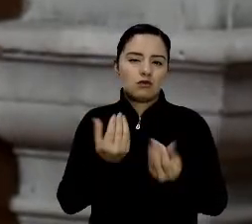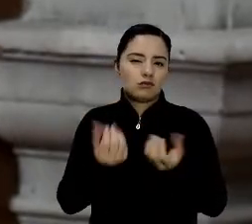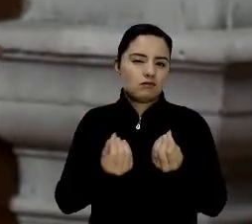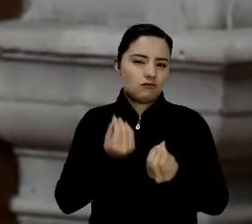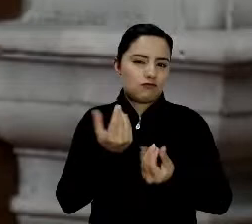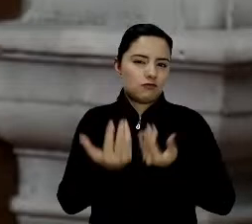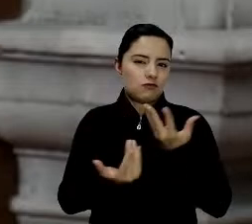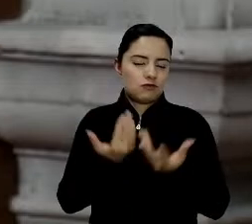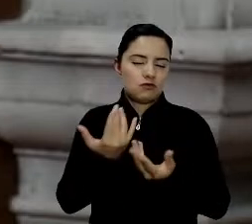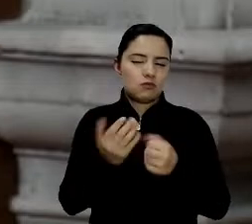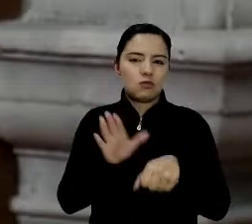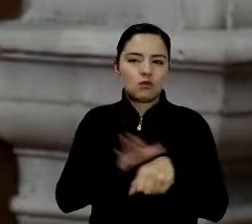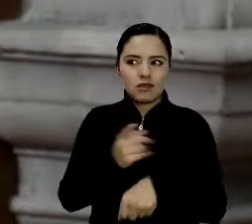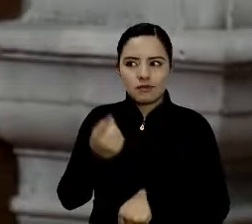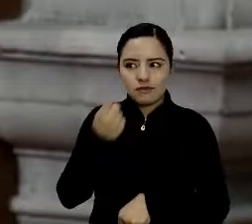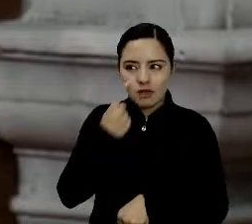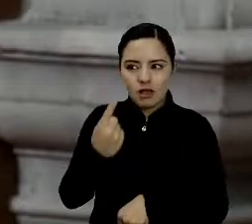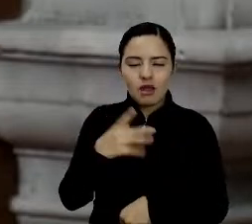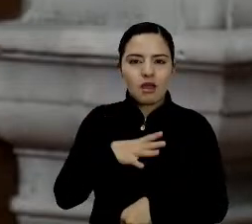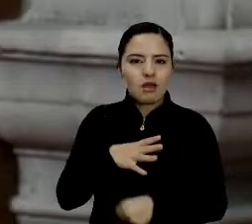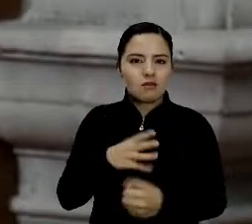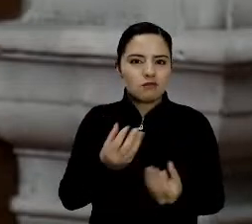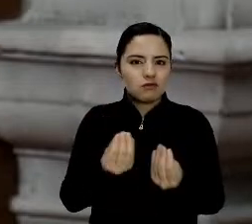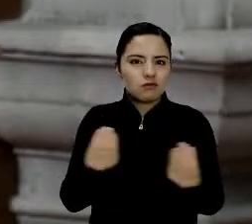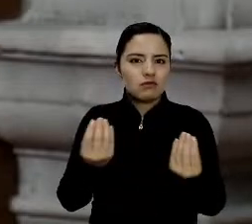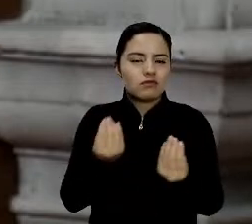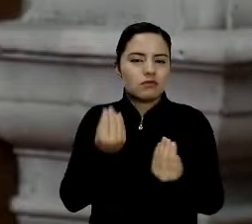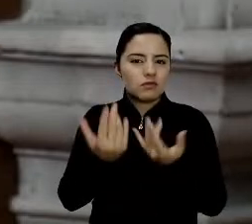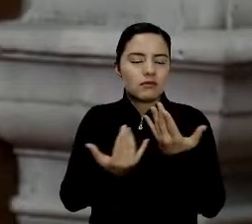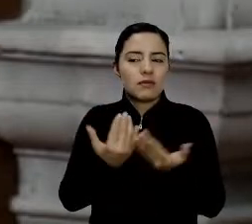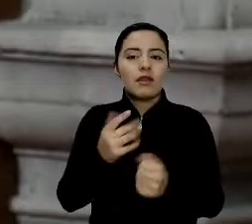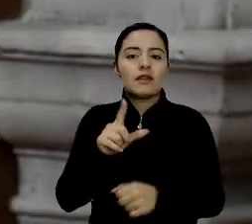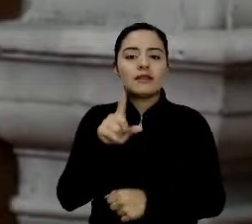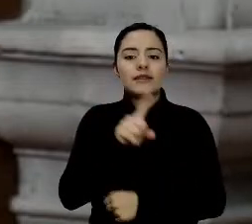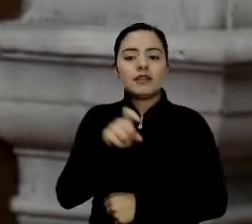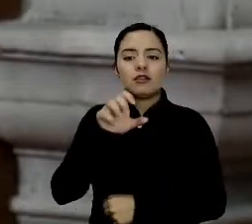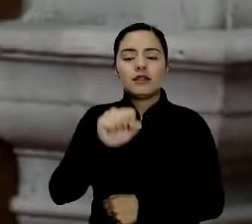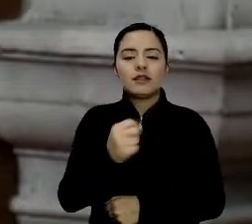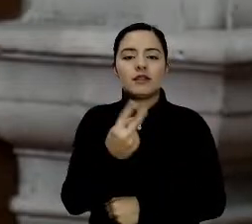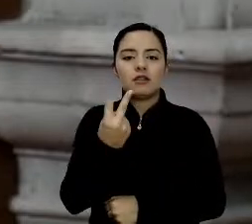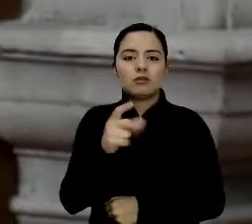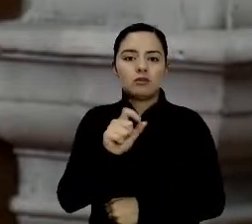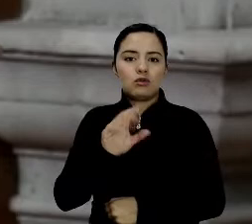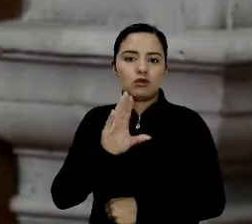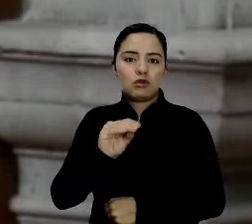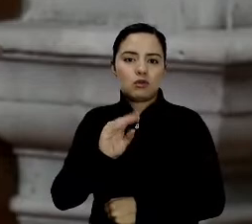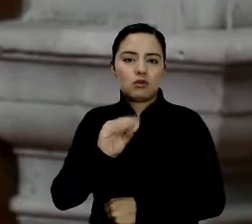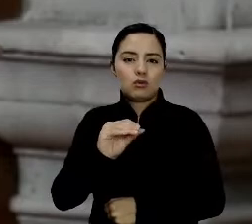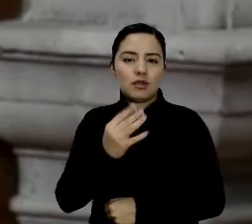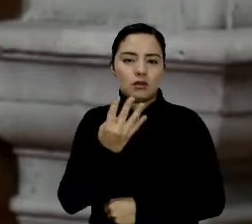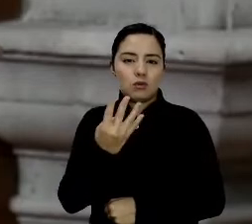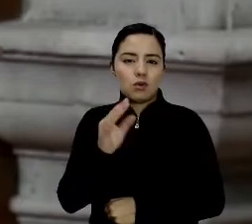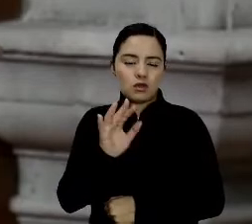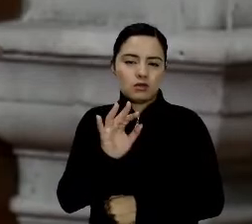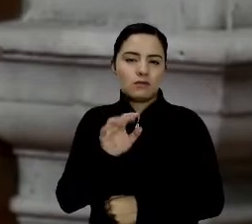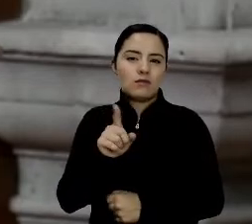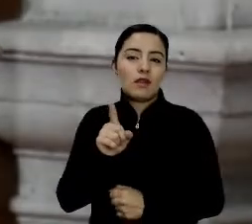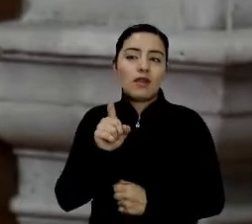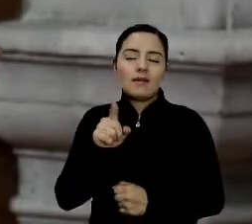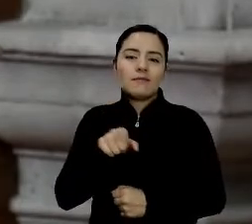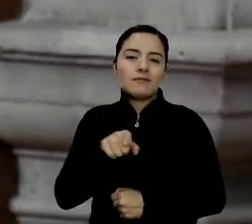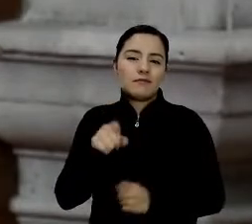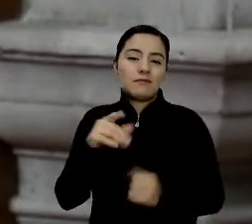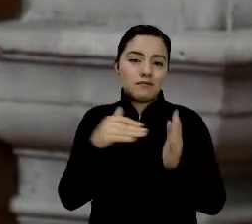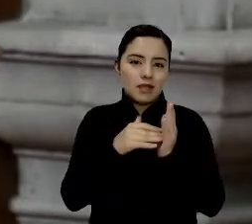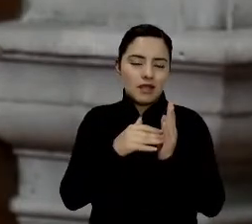baja incidencia, afectando un total de 162.94 hectáreas. No obstante, a partir del